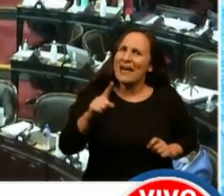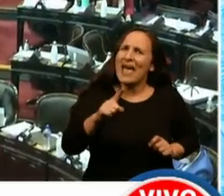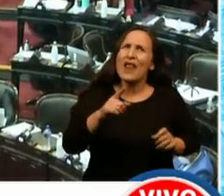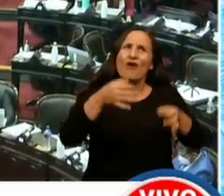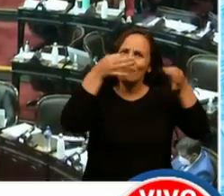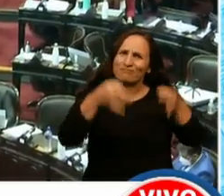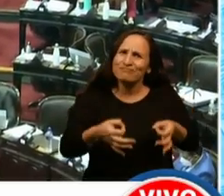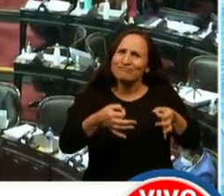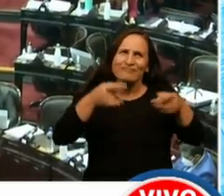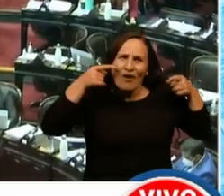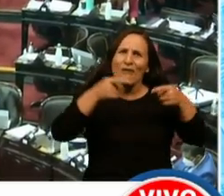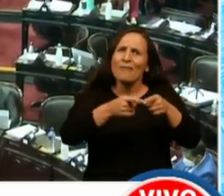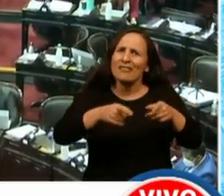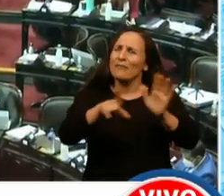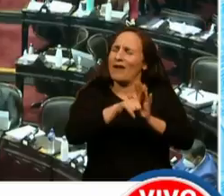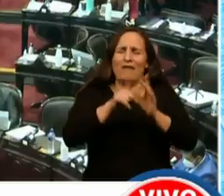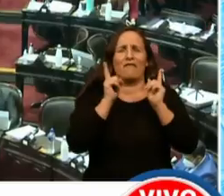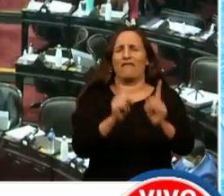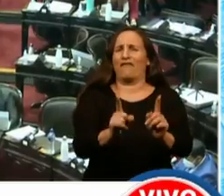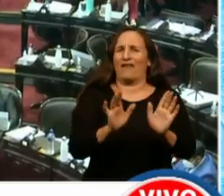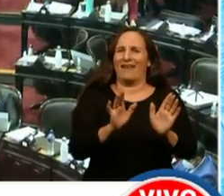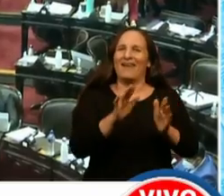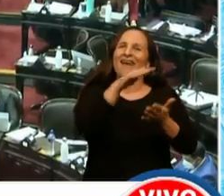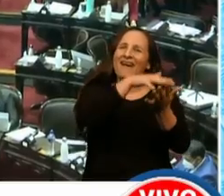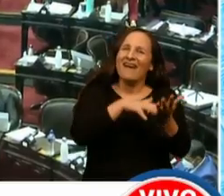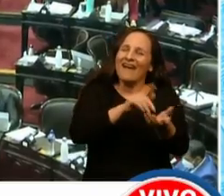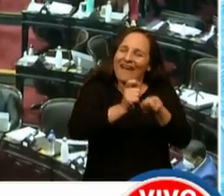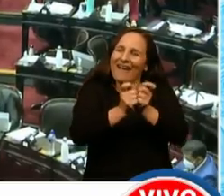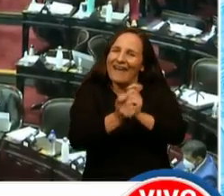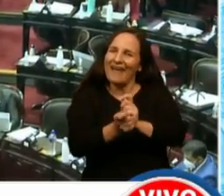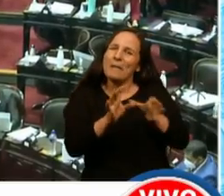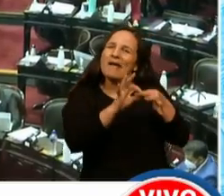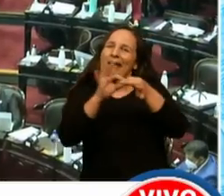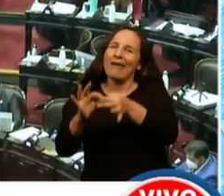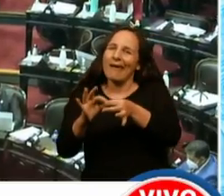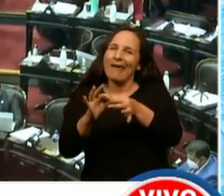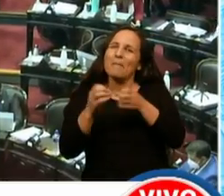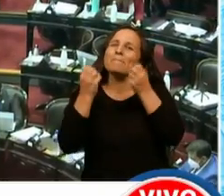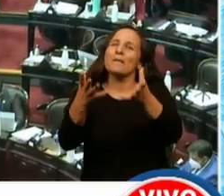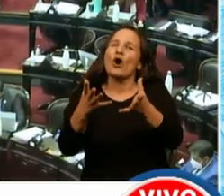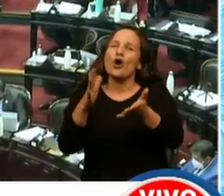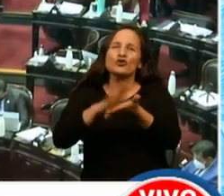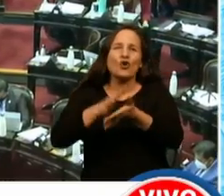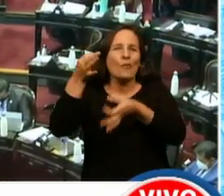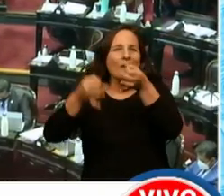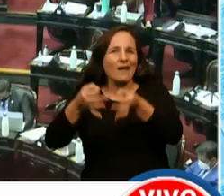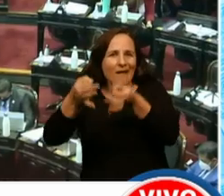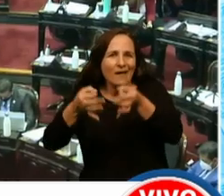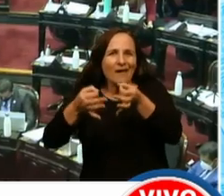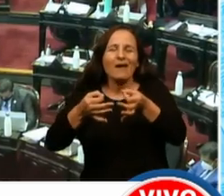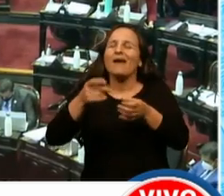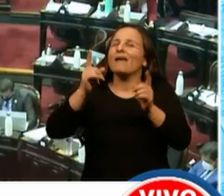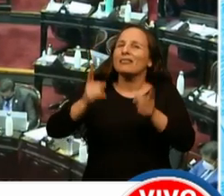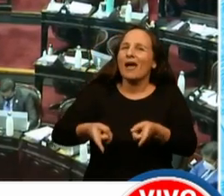sentido de la ley perfeccionó su marco jurídico y atendió el reclamo